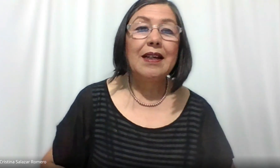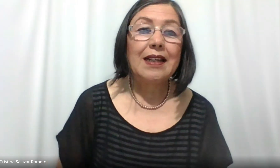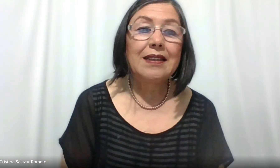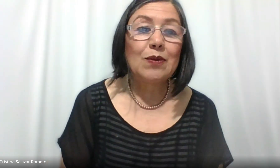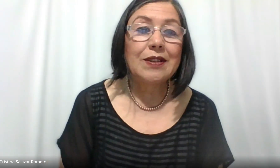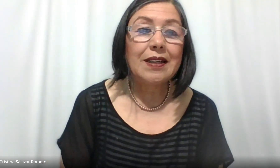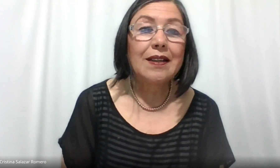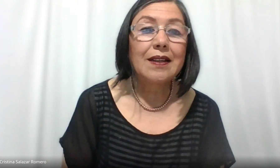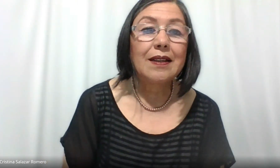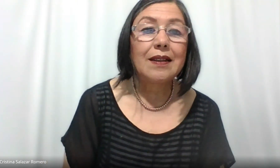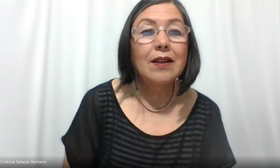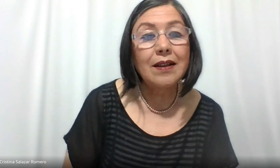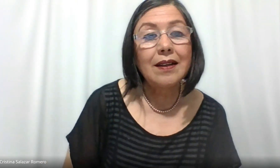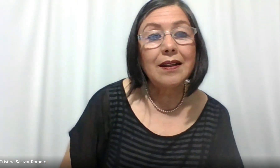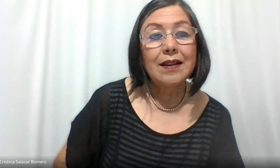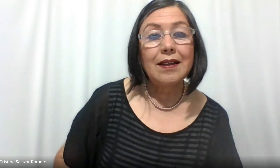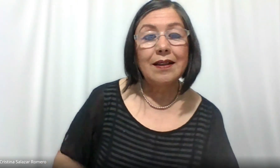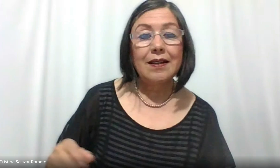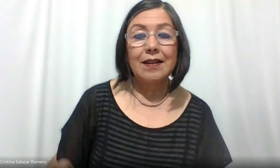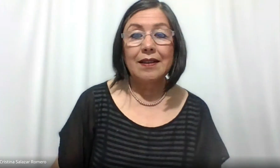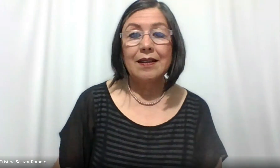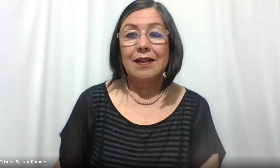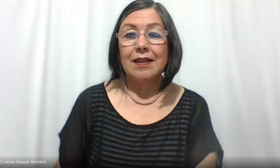Sí, adelante, Dulce.